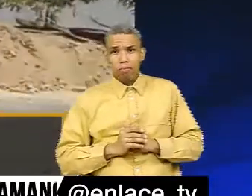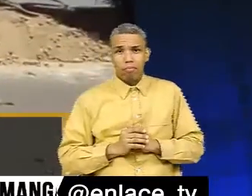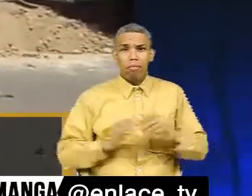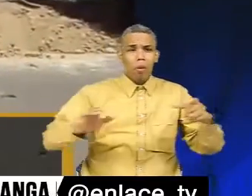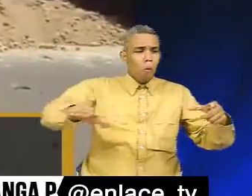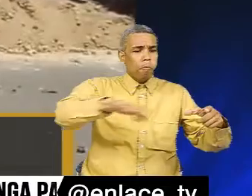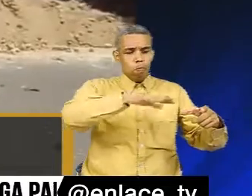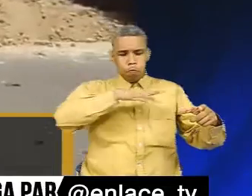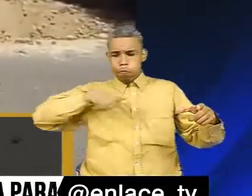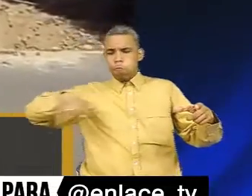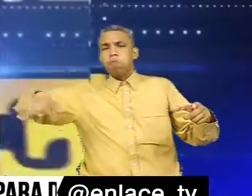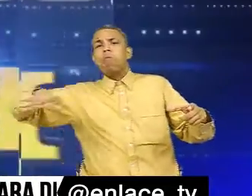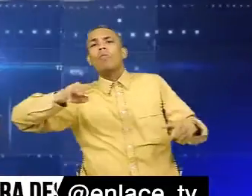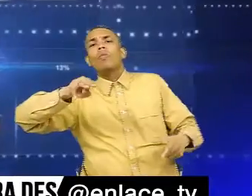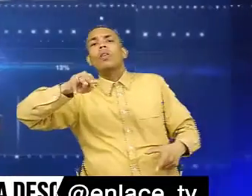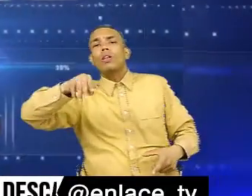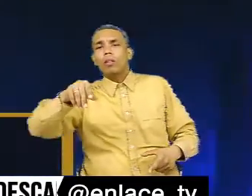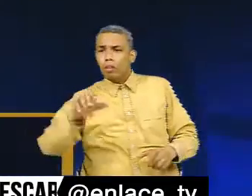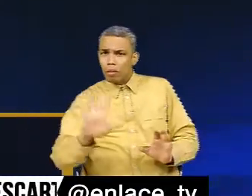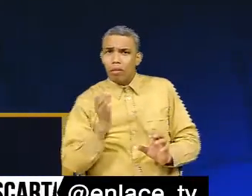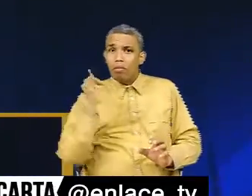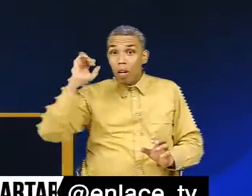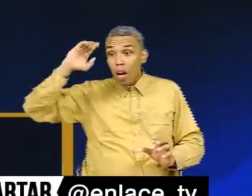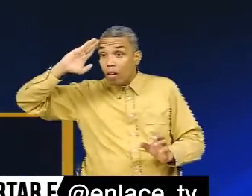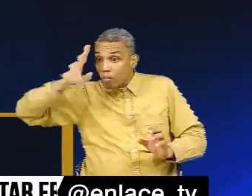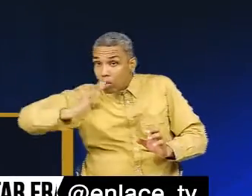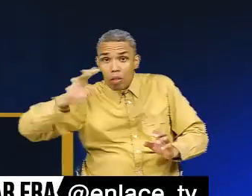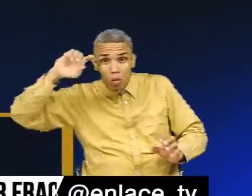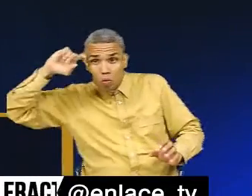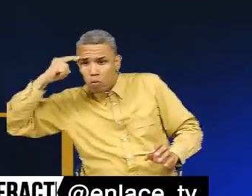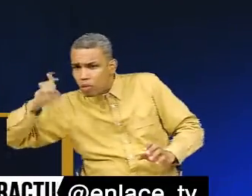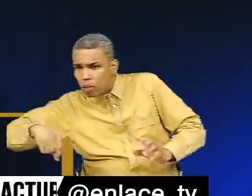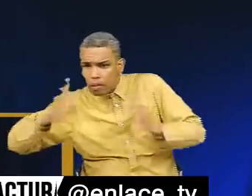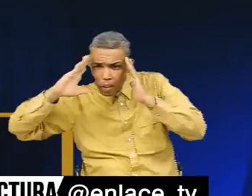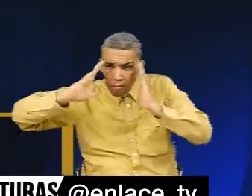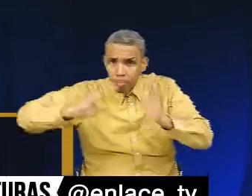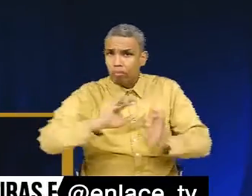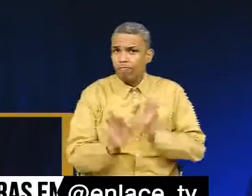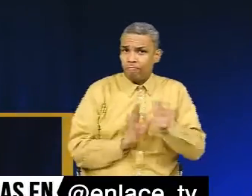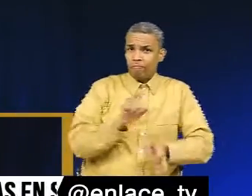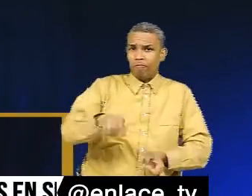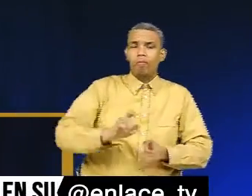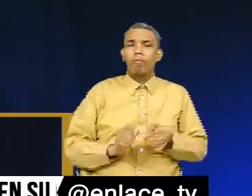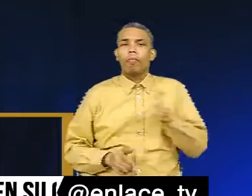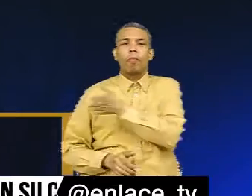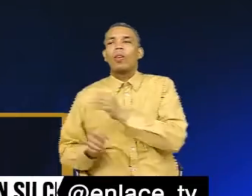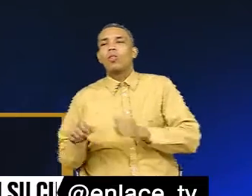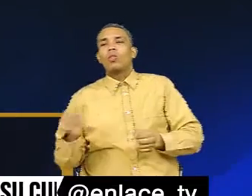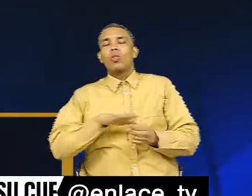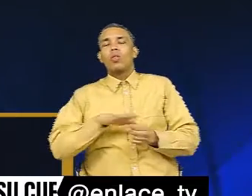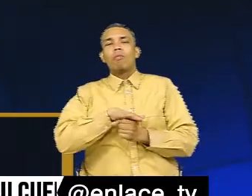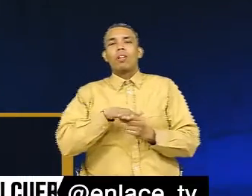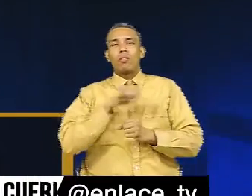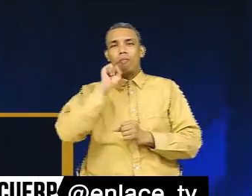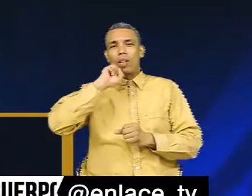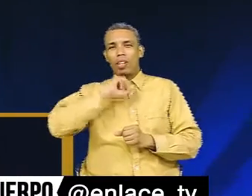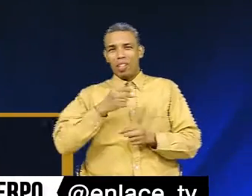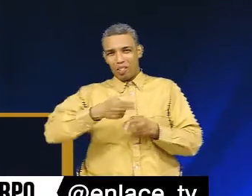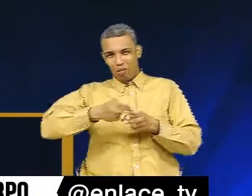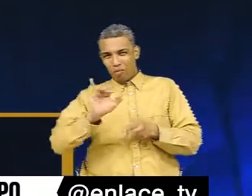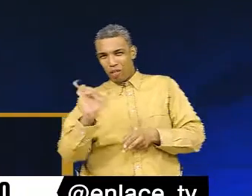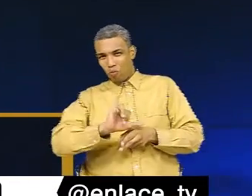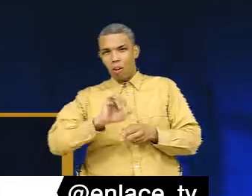más importante de Barranca Bermeja. Invasión de espacio público es denunciado en la entrada del barrio Barranca, en donde además muy cerca